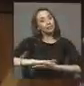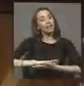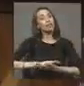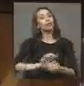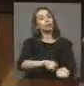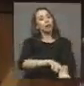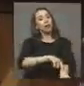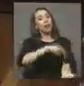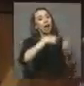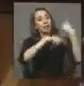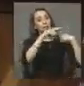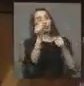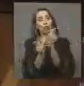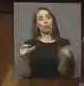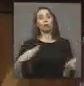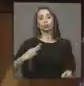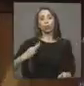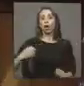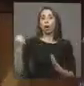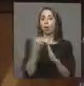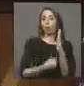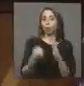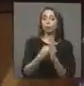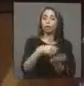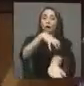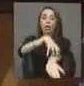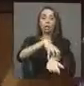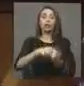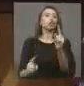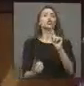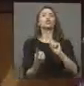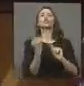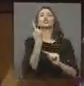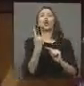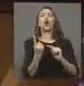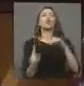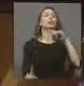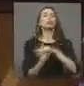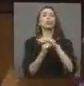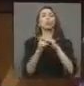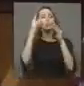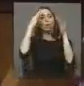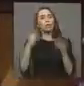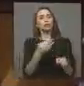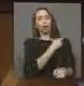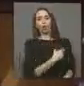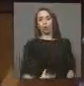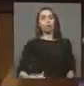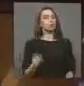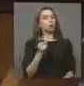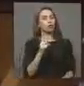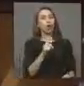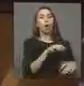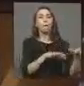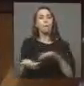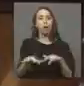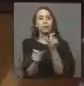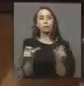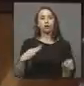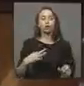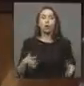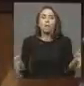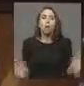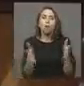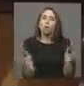larga historia de lucha ciudadana. La región no nació solo por decisión del Ejecutivo, sino por un movimiento ciudadano que